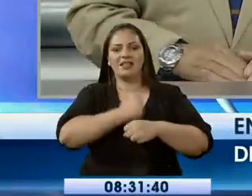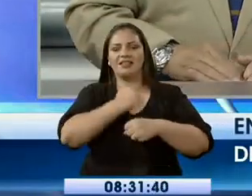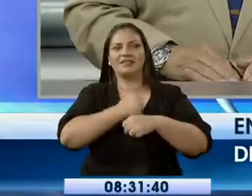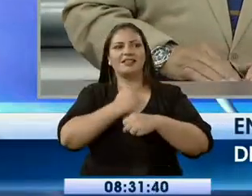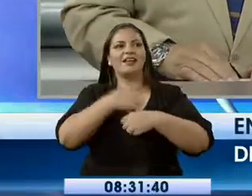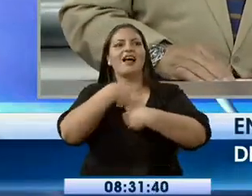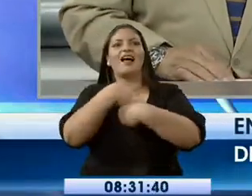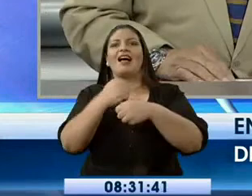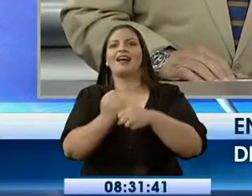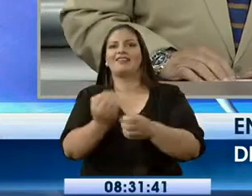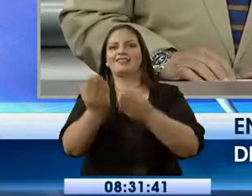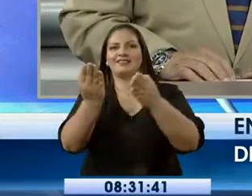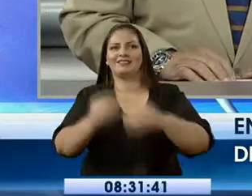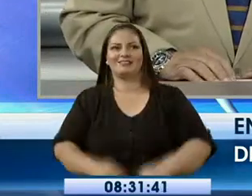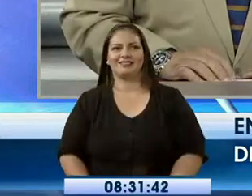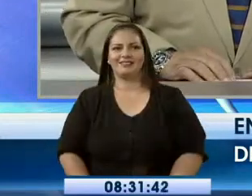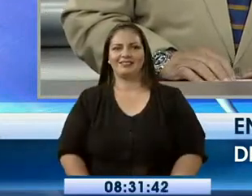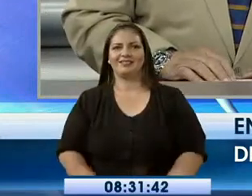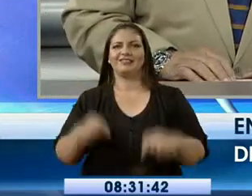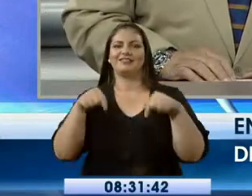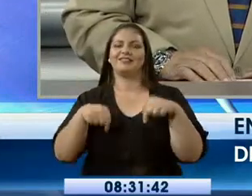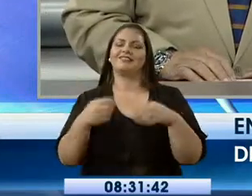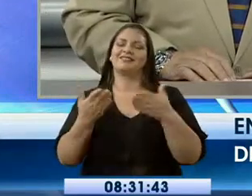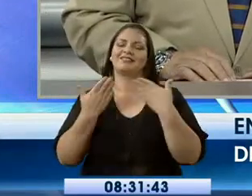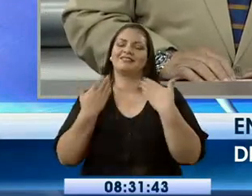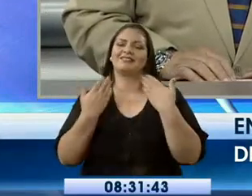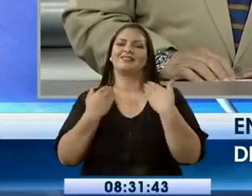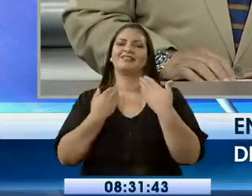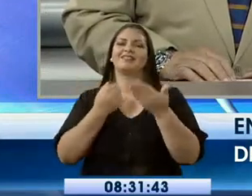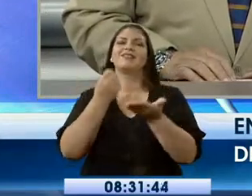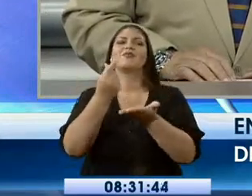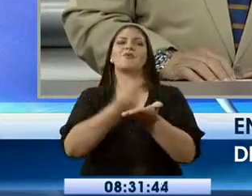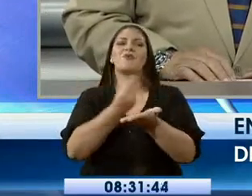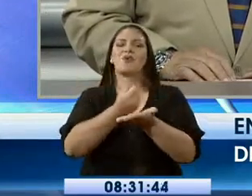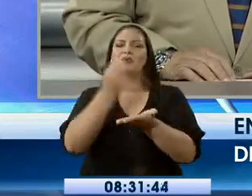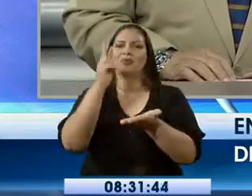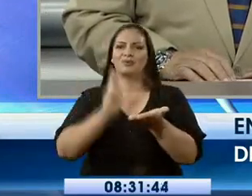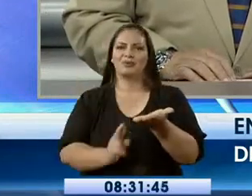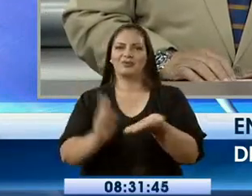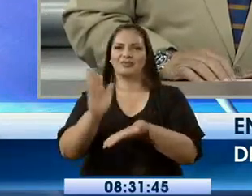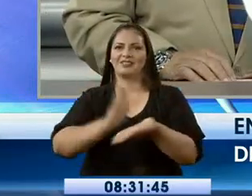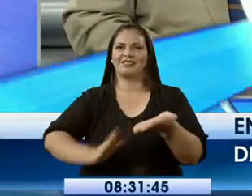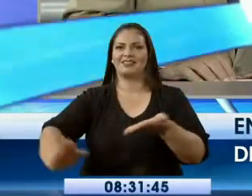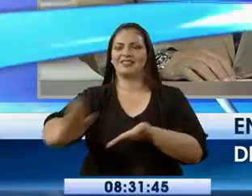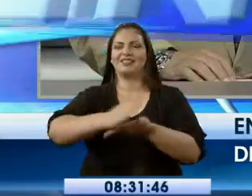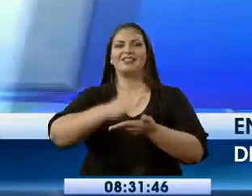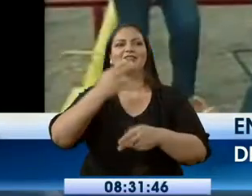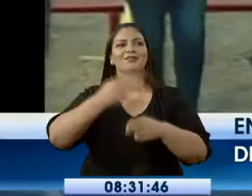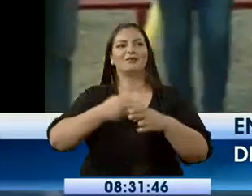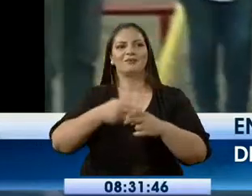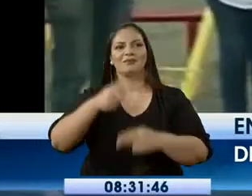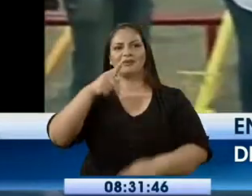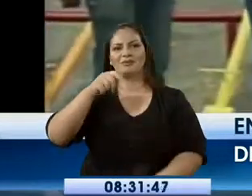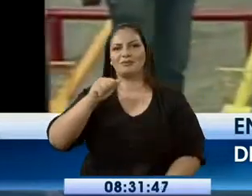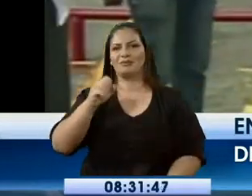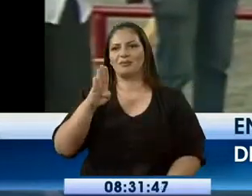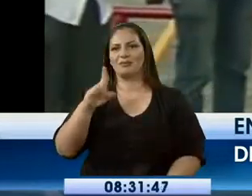Sur, han demostrado, y eso las ha hecho acreedores a tener una importante participación dentro del concurso